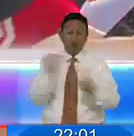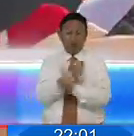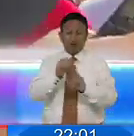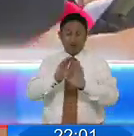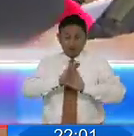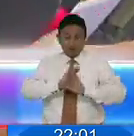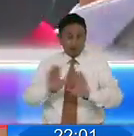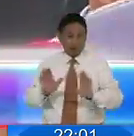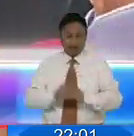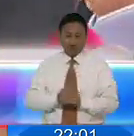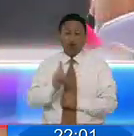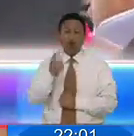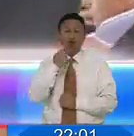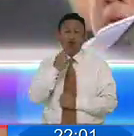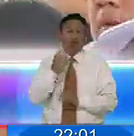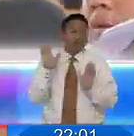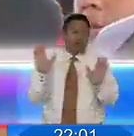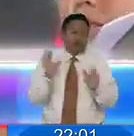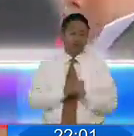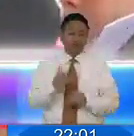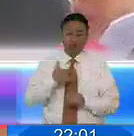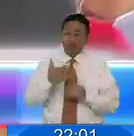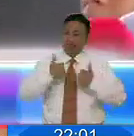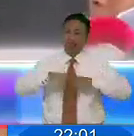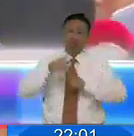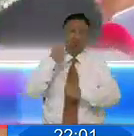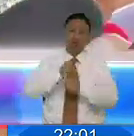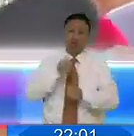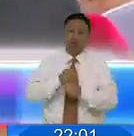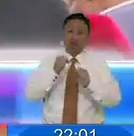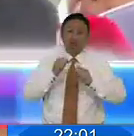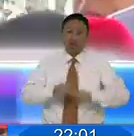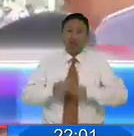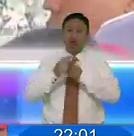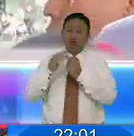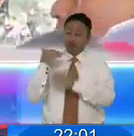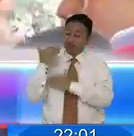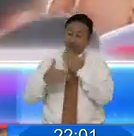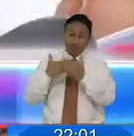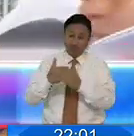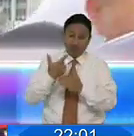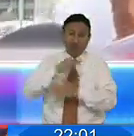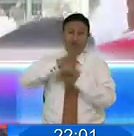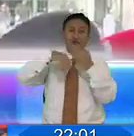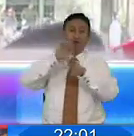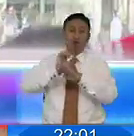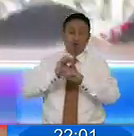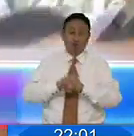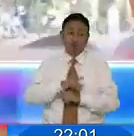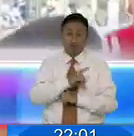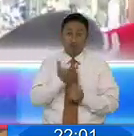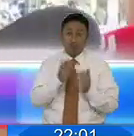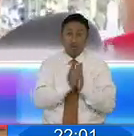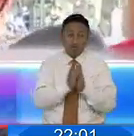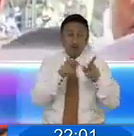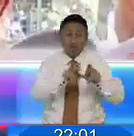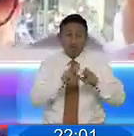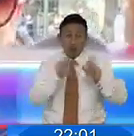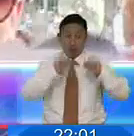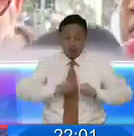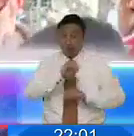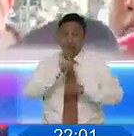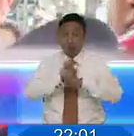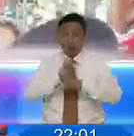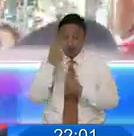lo único que va a hacer hacer es trabajar desde que empecé el recorrido el país no es sabido que hay que pedirle visa a nadie para recorrer el